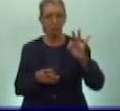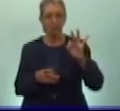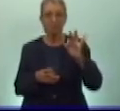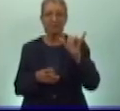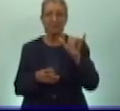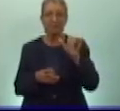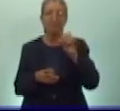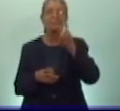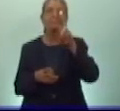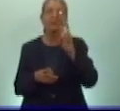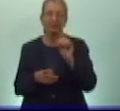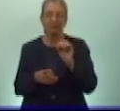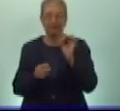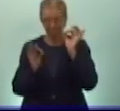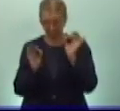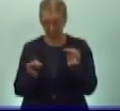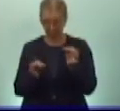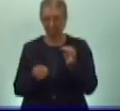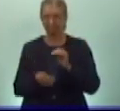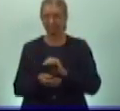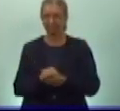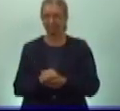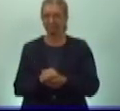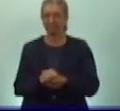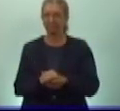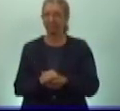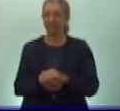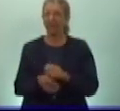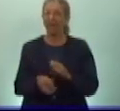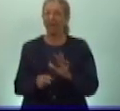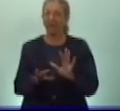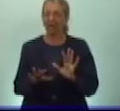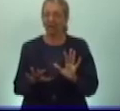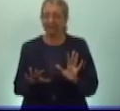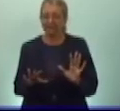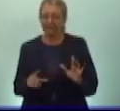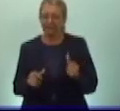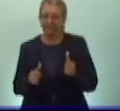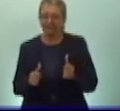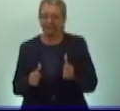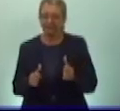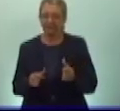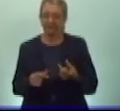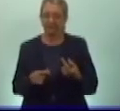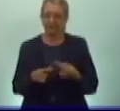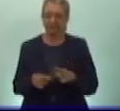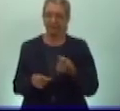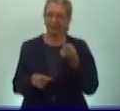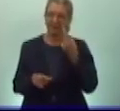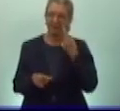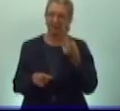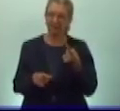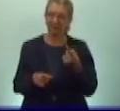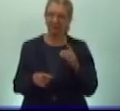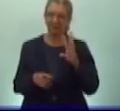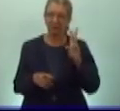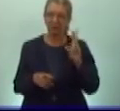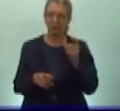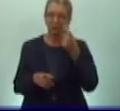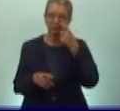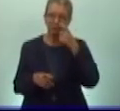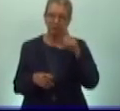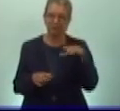18 y el propio 20 son divisibles por 2 y se encuentran precisamente entre el 0 al 20.